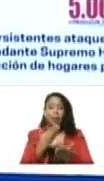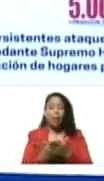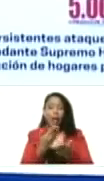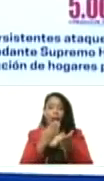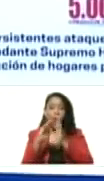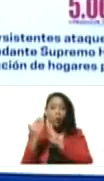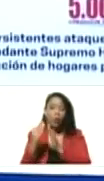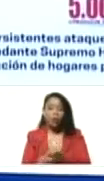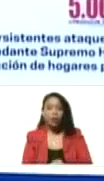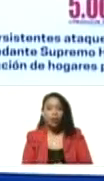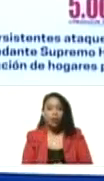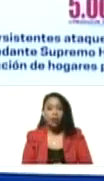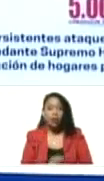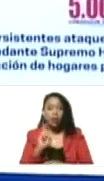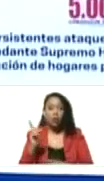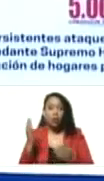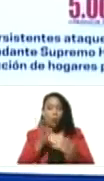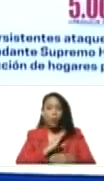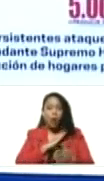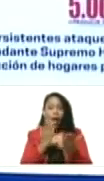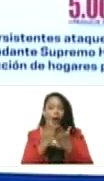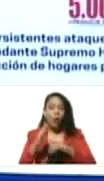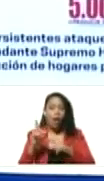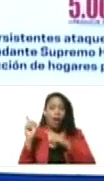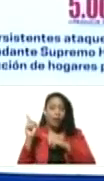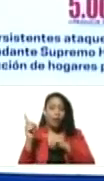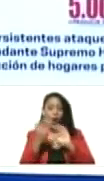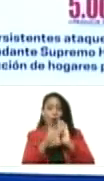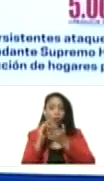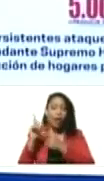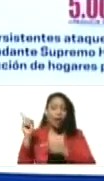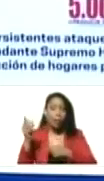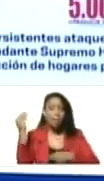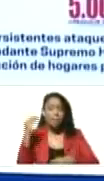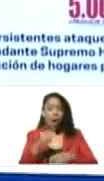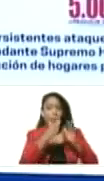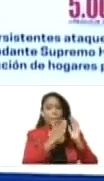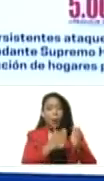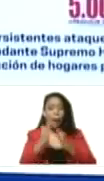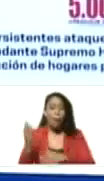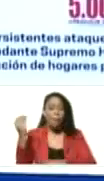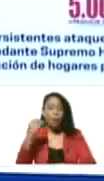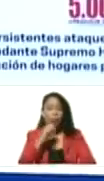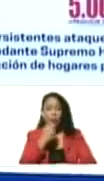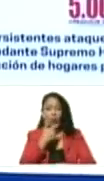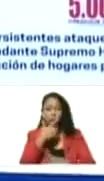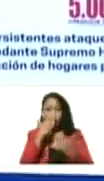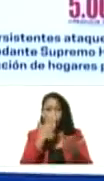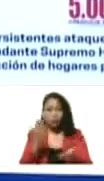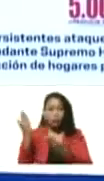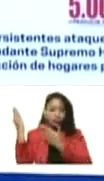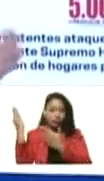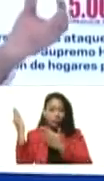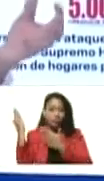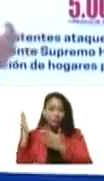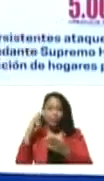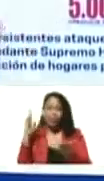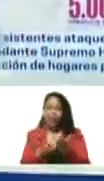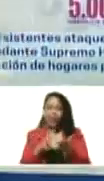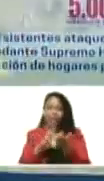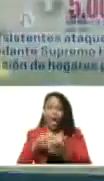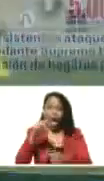comunidad era su escuela. Esto es un urbanismo de los más organizados que tenemos, de los más bonitos, usted lo ve. De verdad que aquí